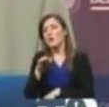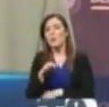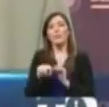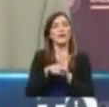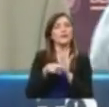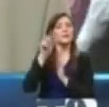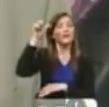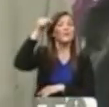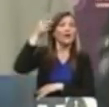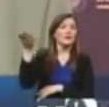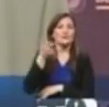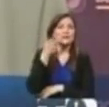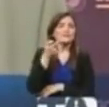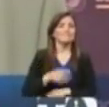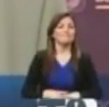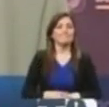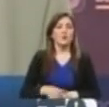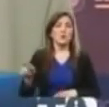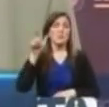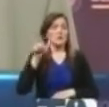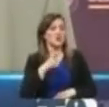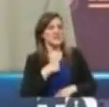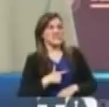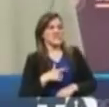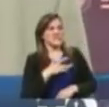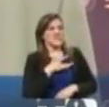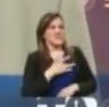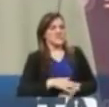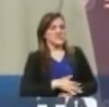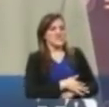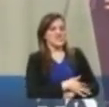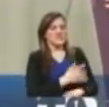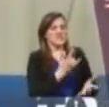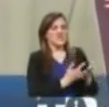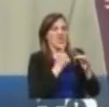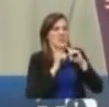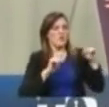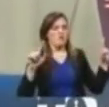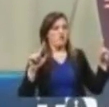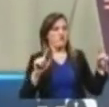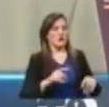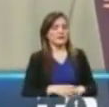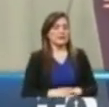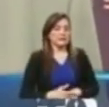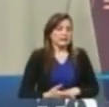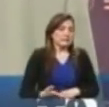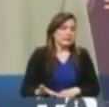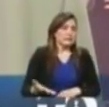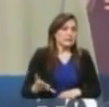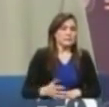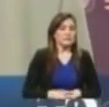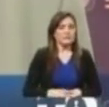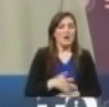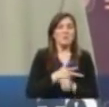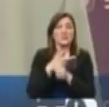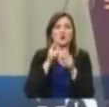reacciones. Un acto de sensibilidad, me parece, de Eduardo frente a este video que ha